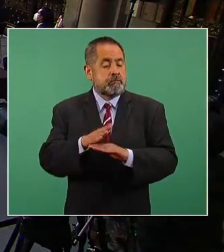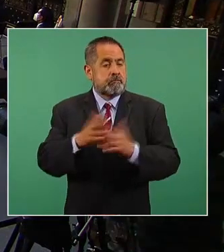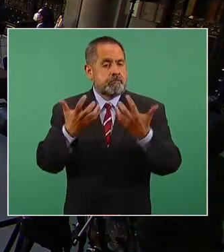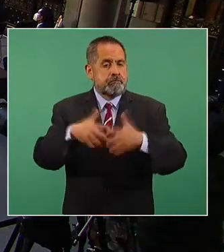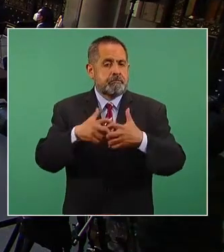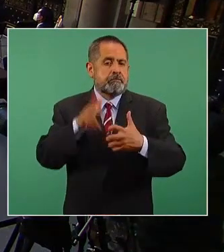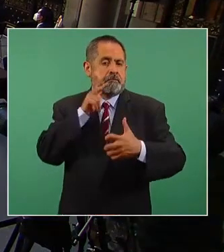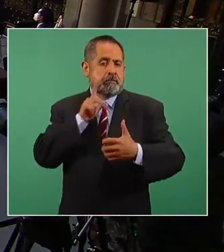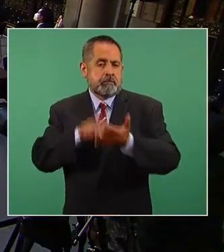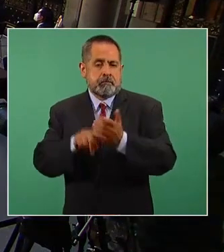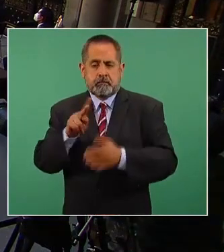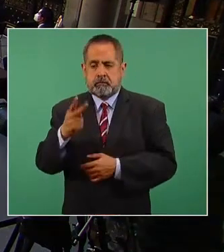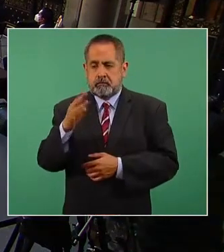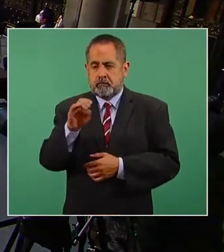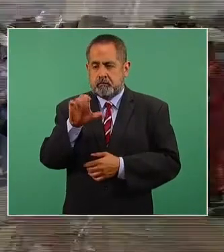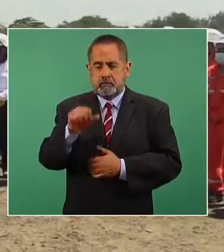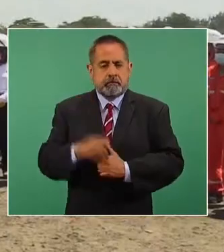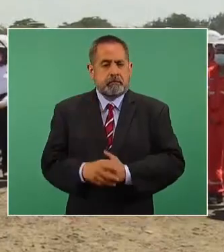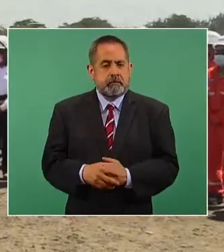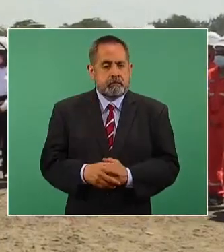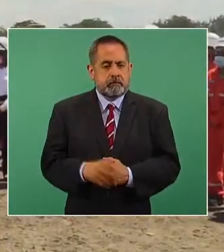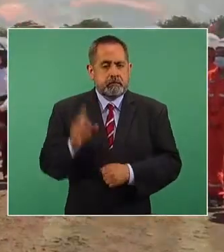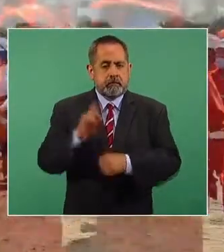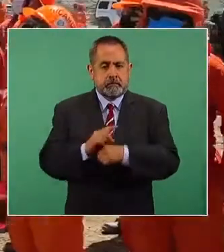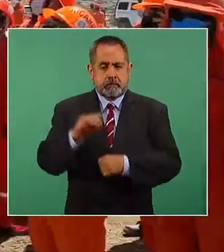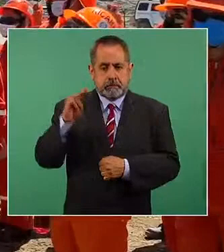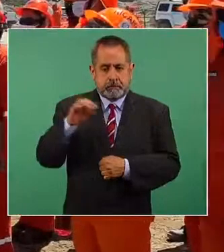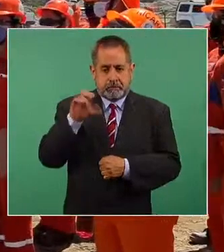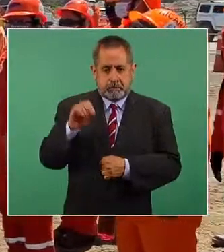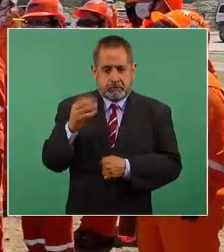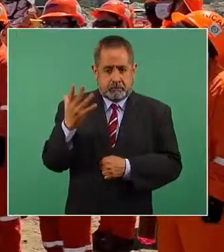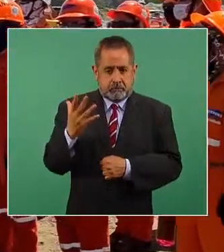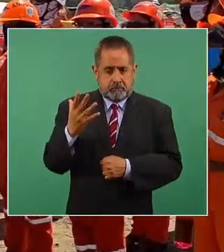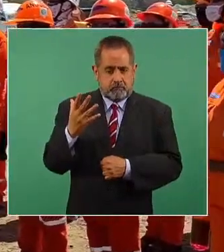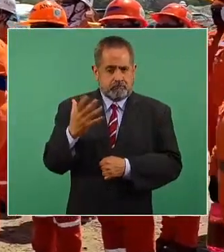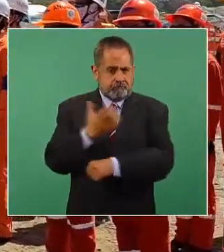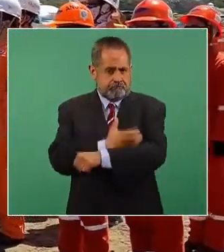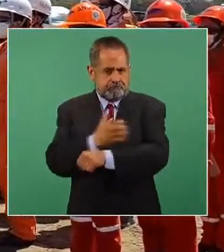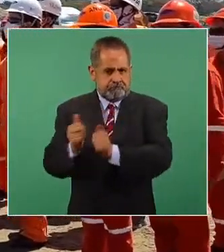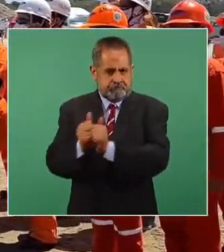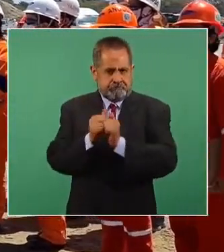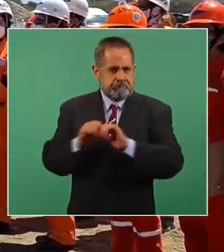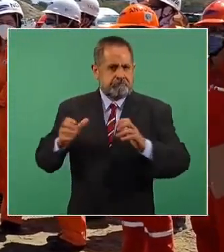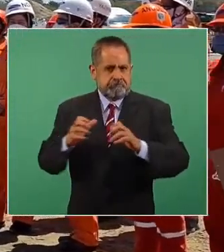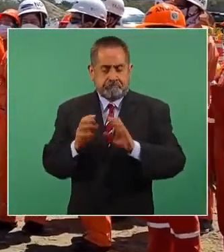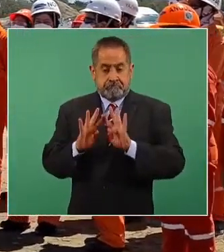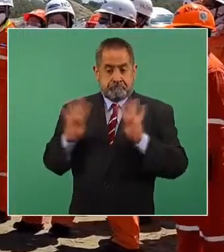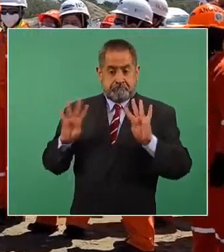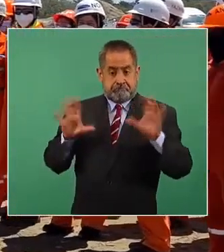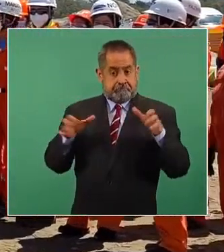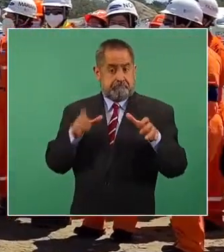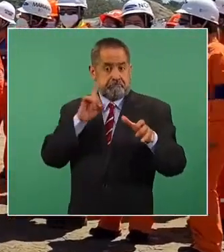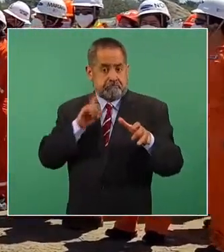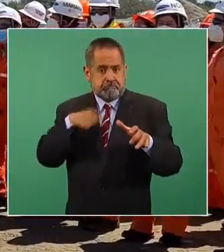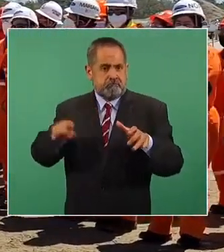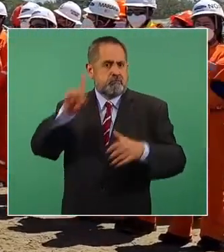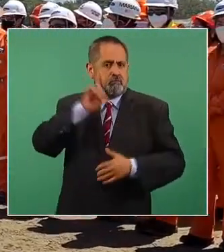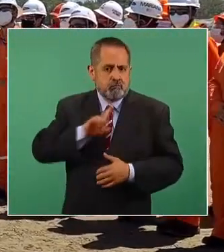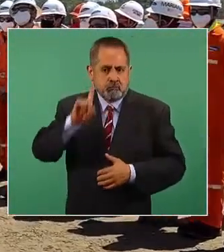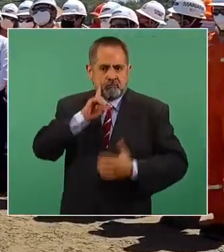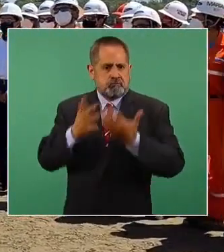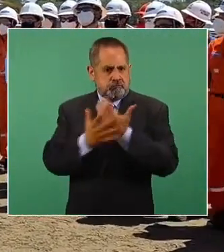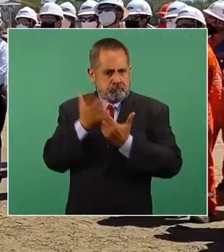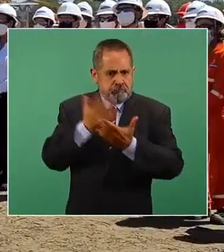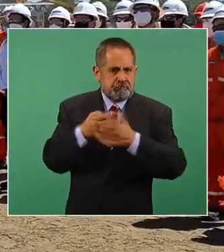Dos Bocas. Es 5 de marzo y estoy con alguna de las compañeras que están en la obra, obreras,